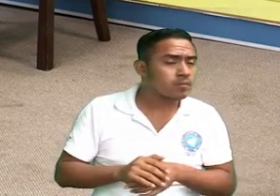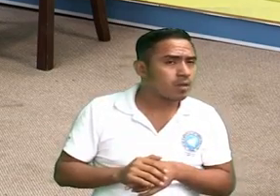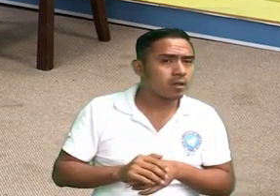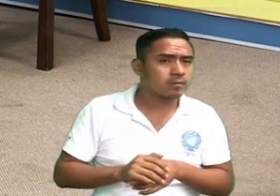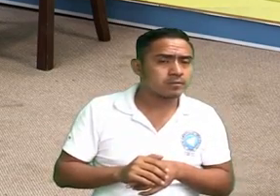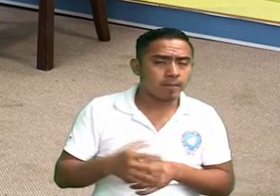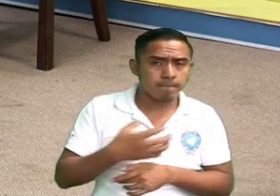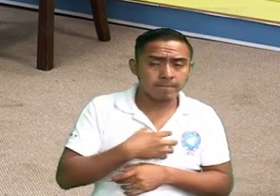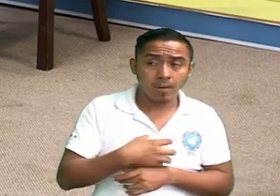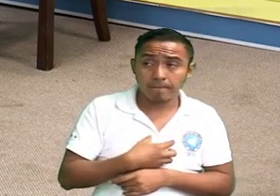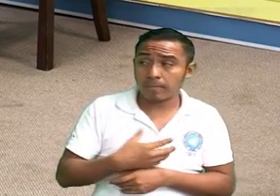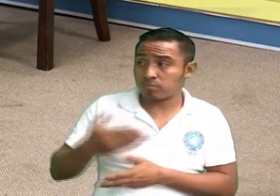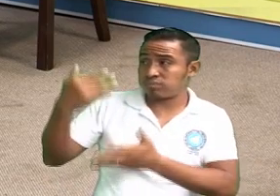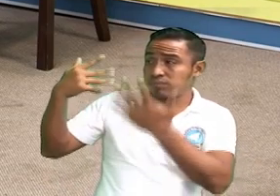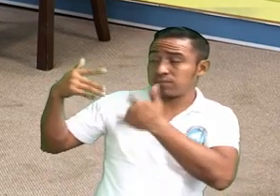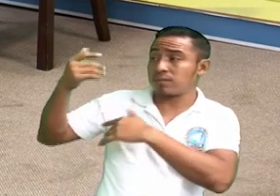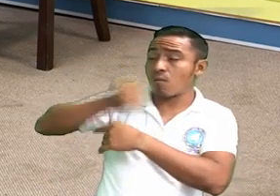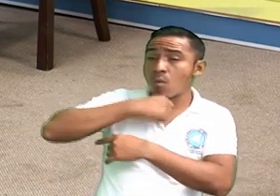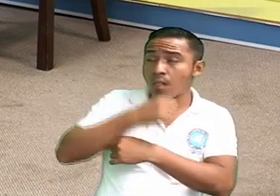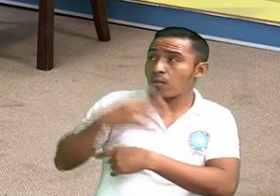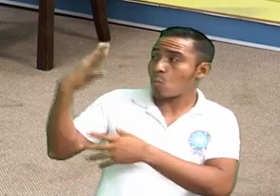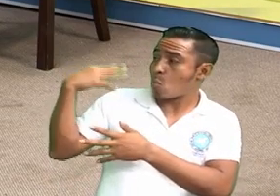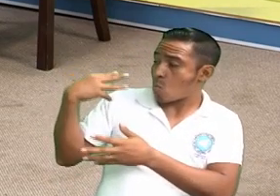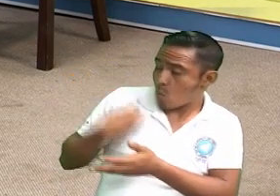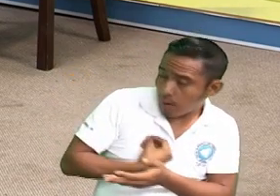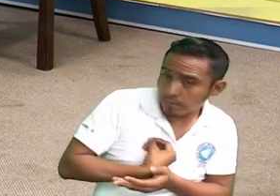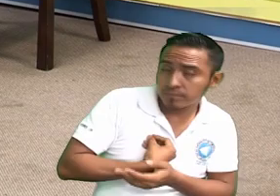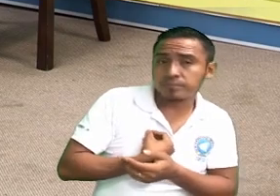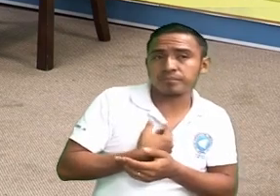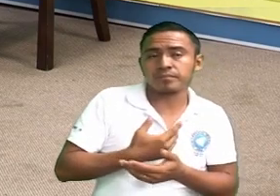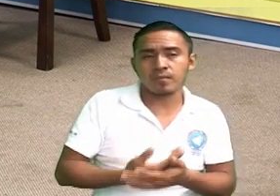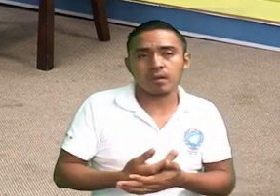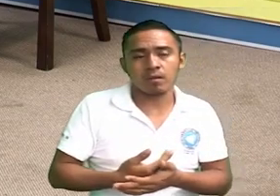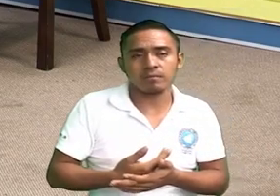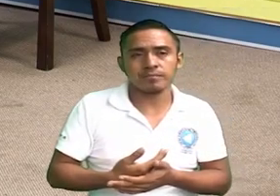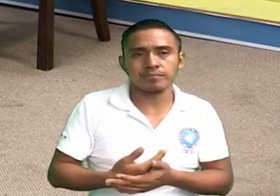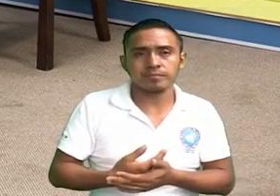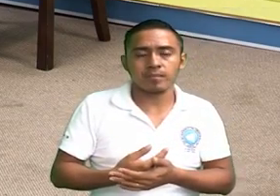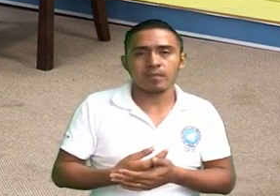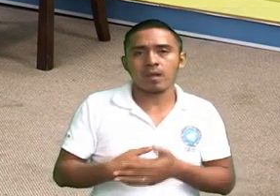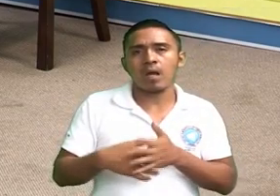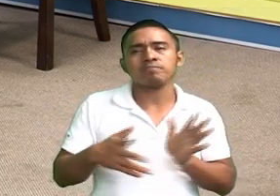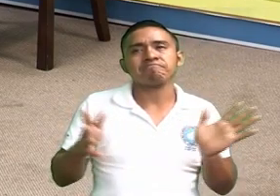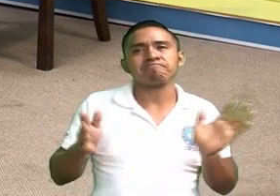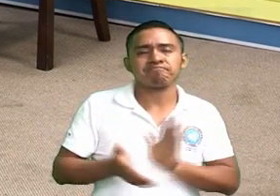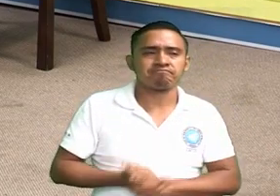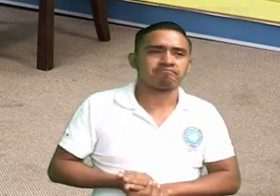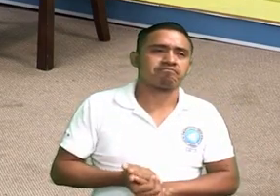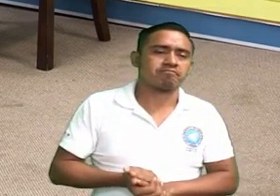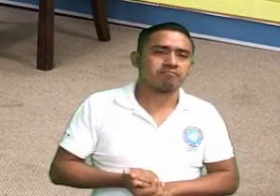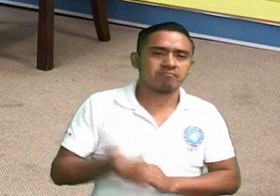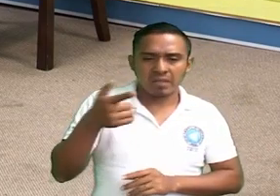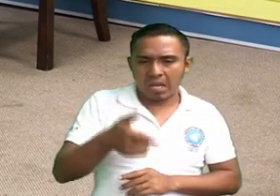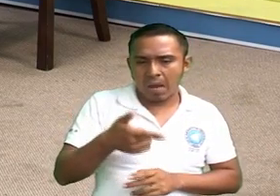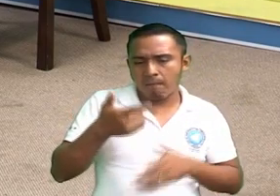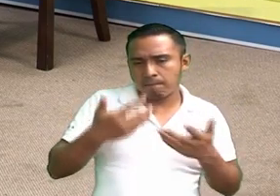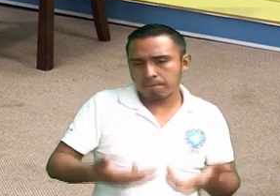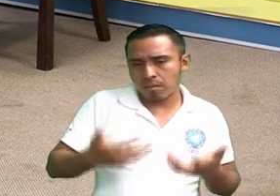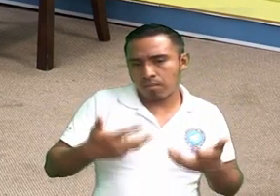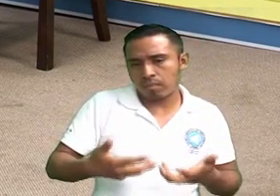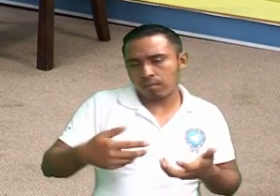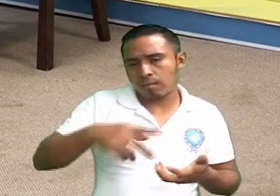colores, los números, para que él ya vaya buscando cómo ir entendiendo y saberse los colores. El habla tardía en los niños